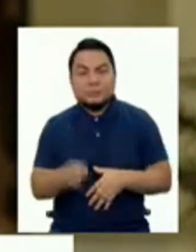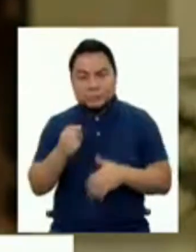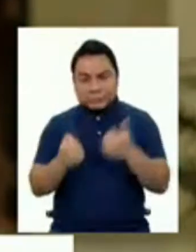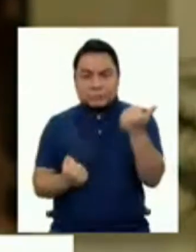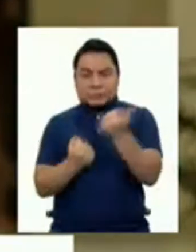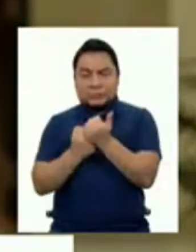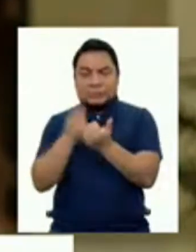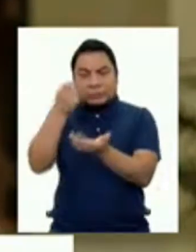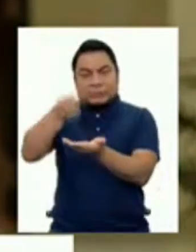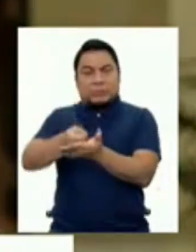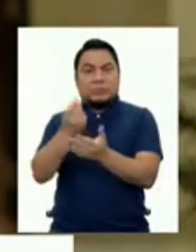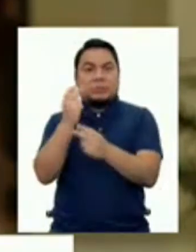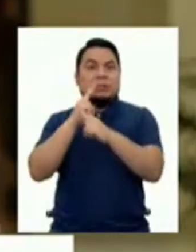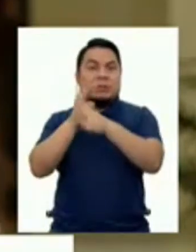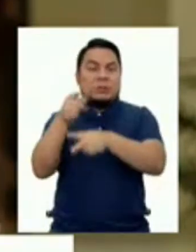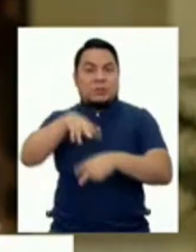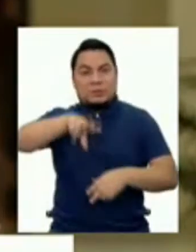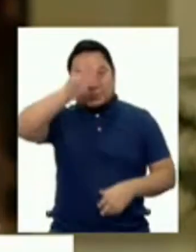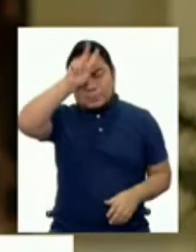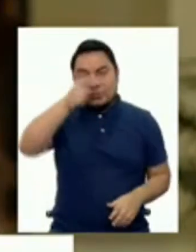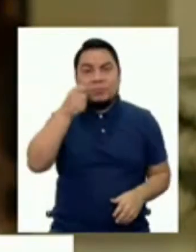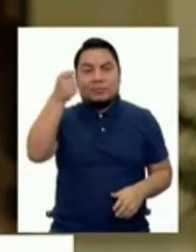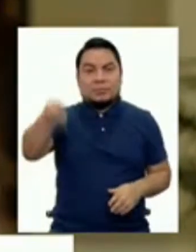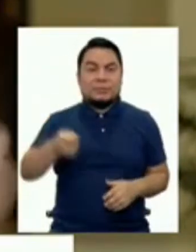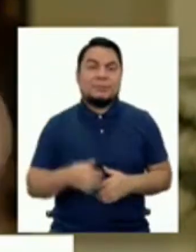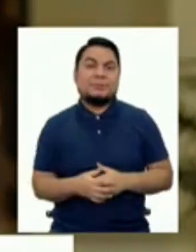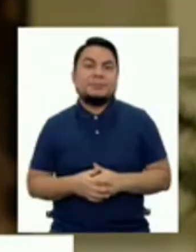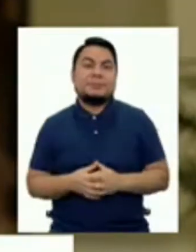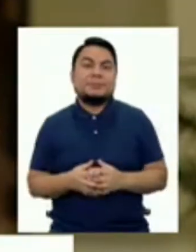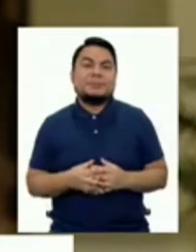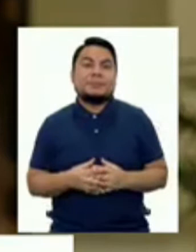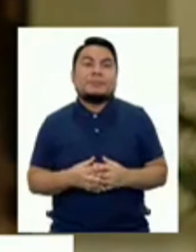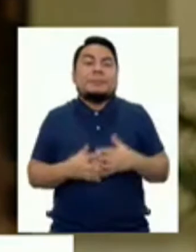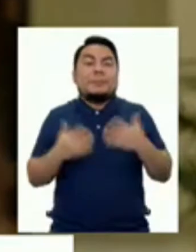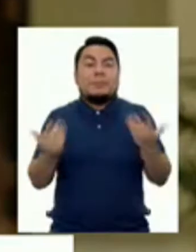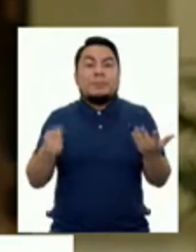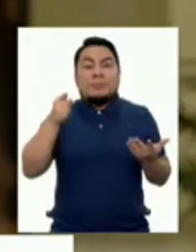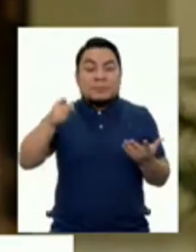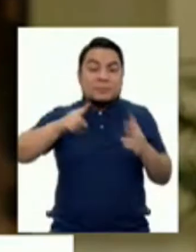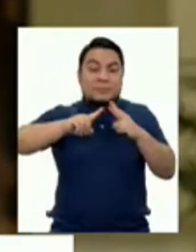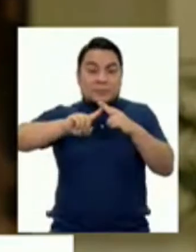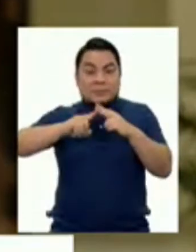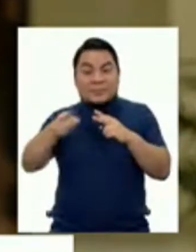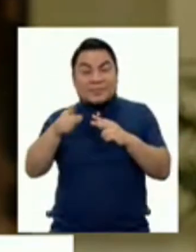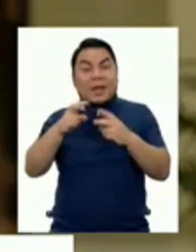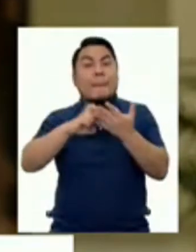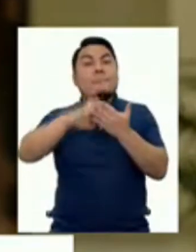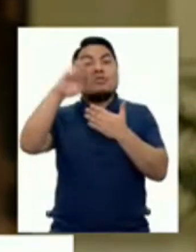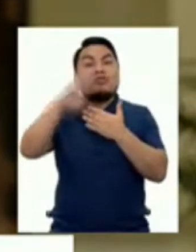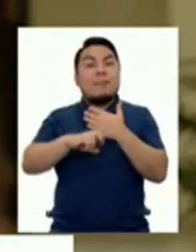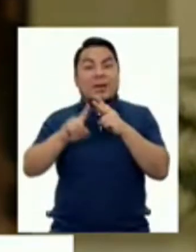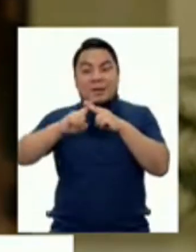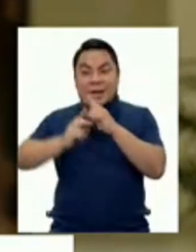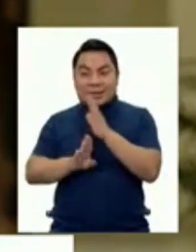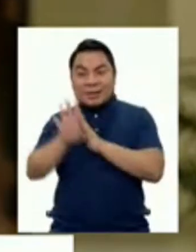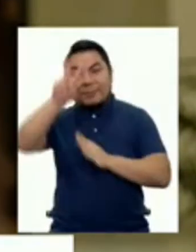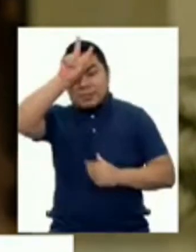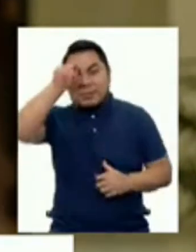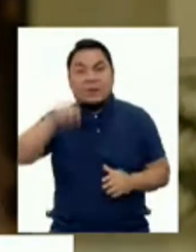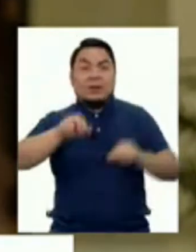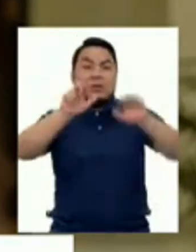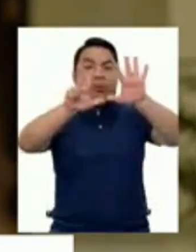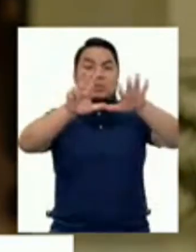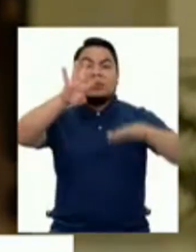aval del Estado peruano. A través de Reactiva Perú, son 84